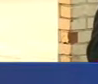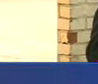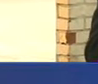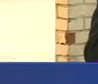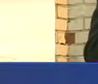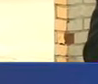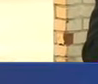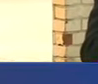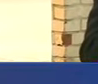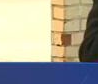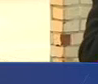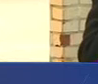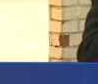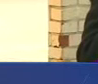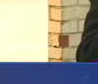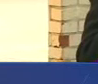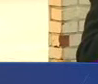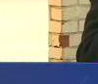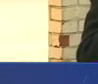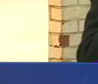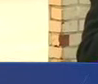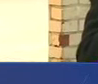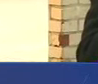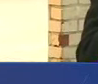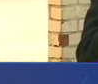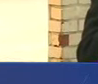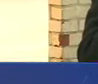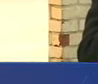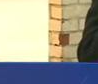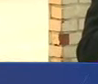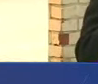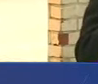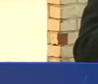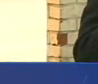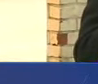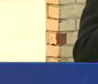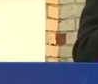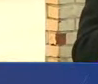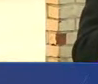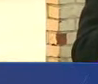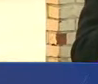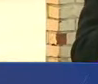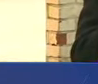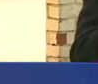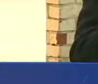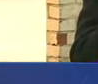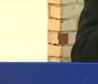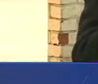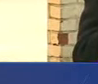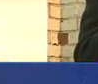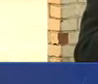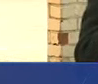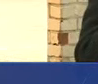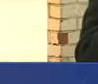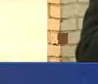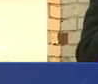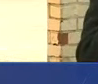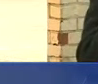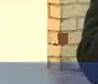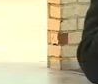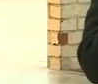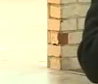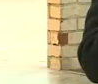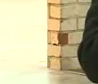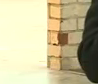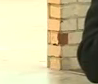100% de todas las actas serán digitadas, escrutadas y verificadas en este punto en un lapso de 8 días. Y en alrededor de 2 días se conocerá cómo